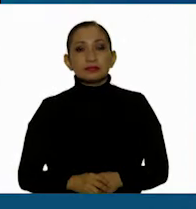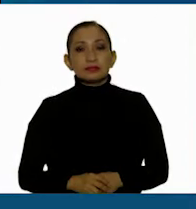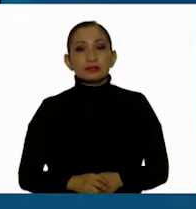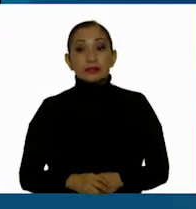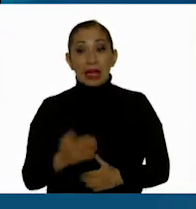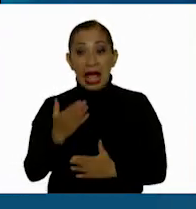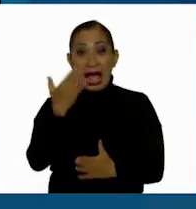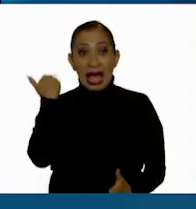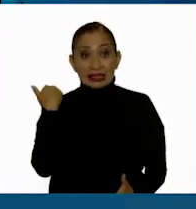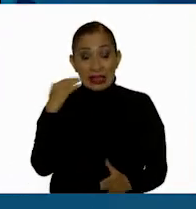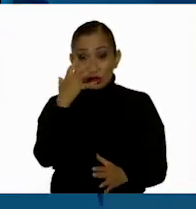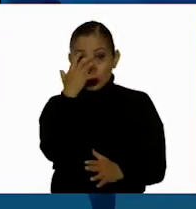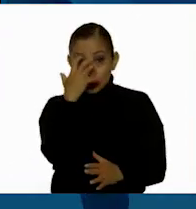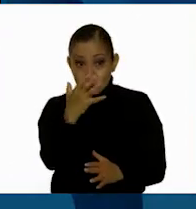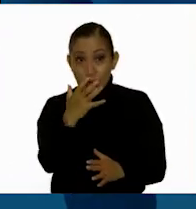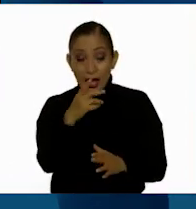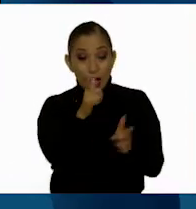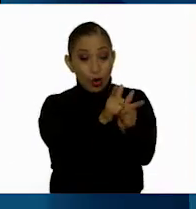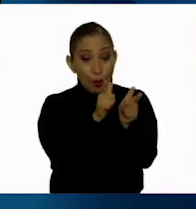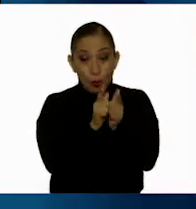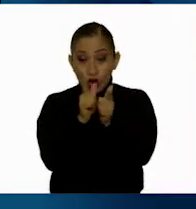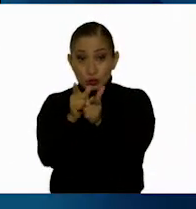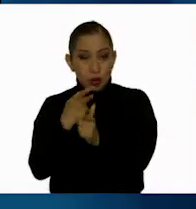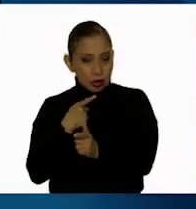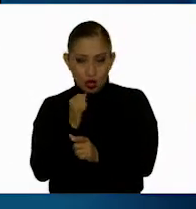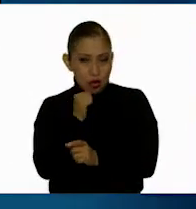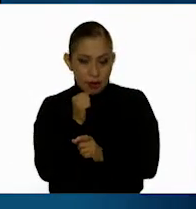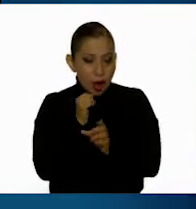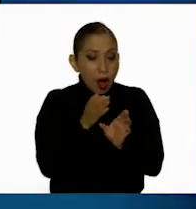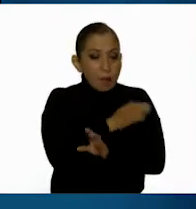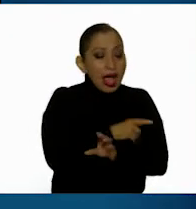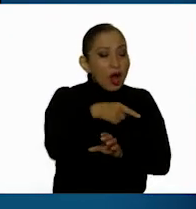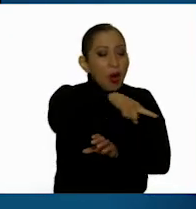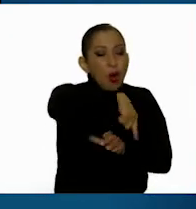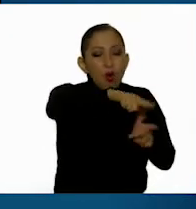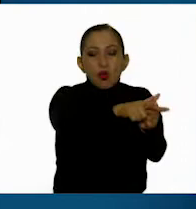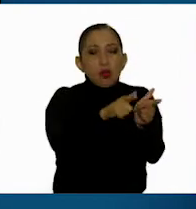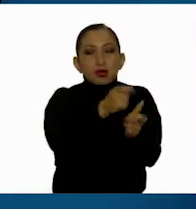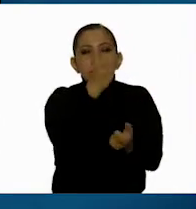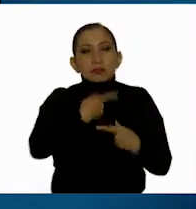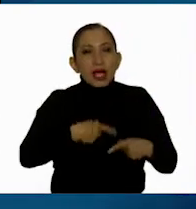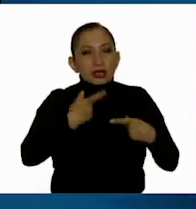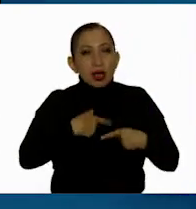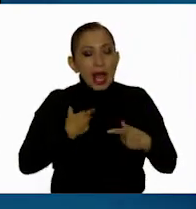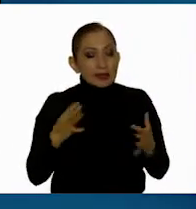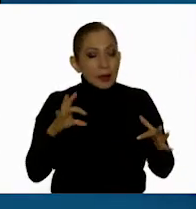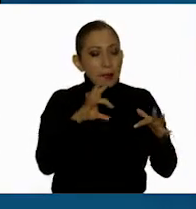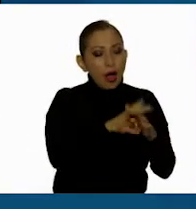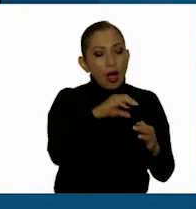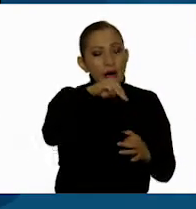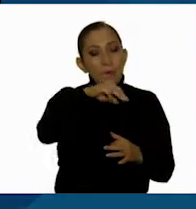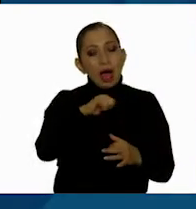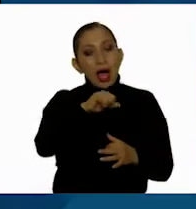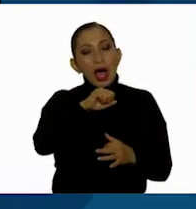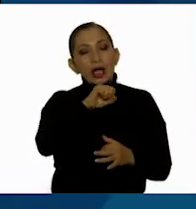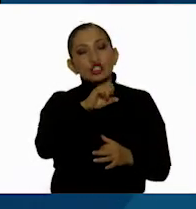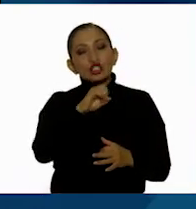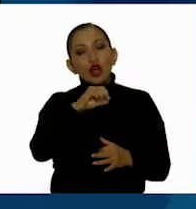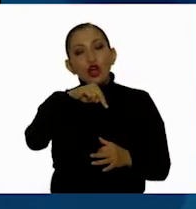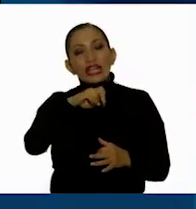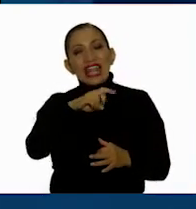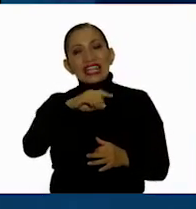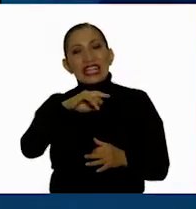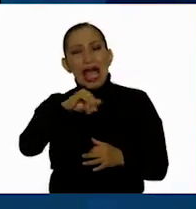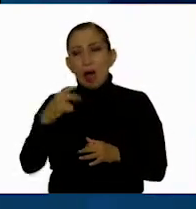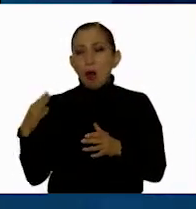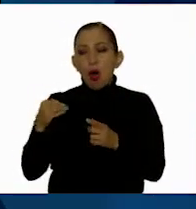Antes de que fueran formalmente partidos políticos, las corrientes se congregaban en torno a la masonería, organización de origen europeo, a